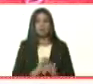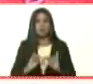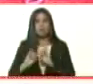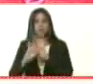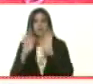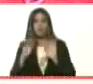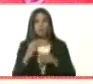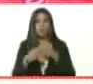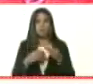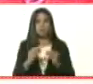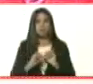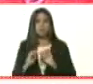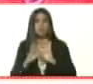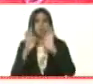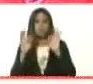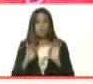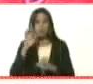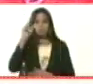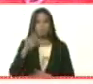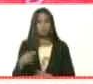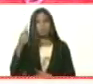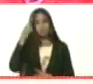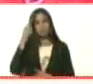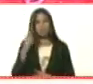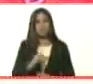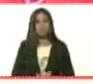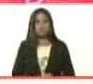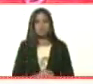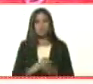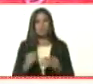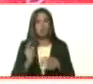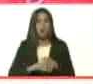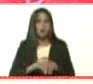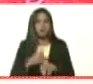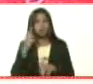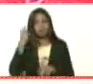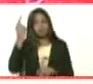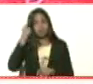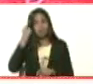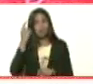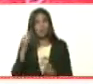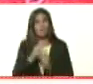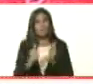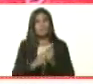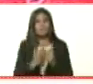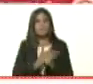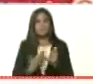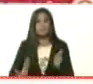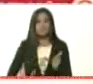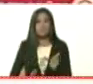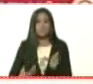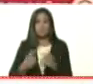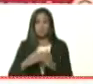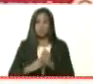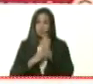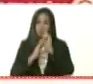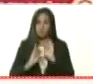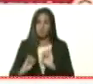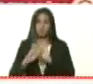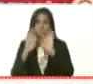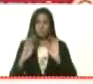Y ese plano lo revisamos todos los días, a toda hora. Usted es testigo de eso, vicepresidente. Usted es protagonista de